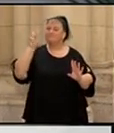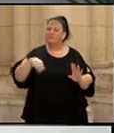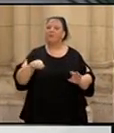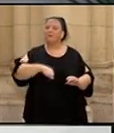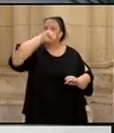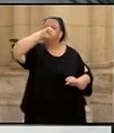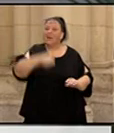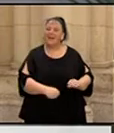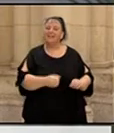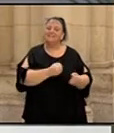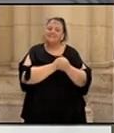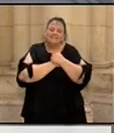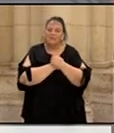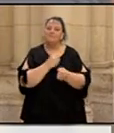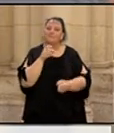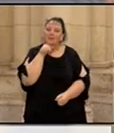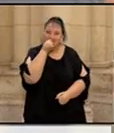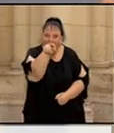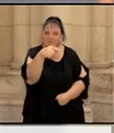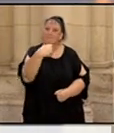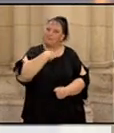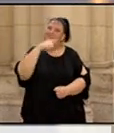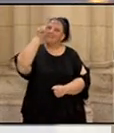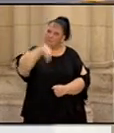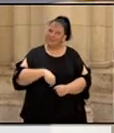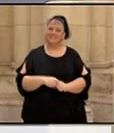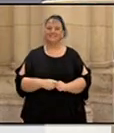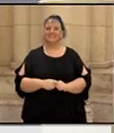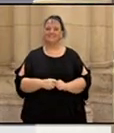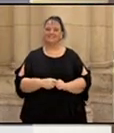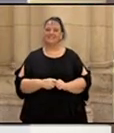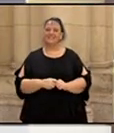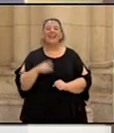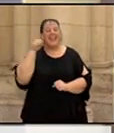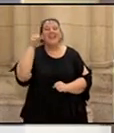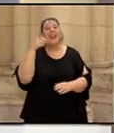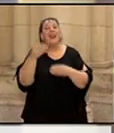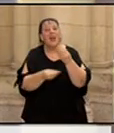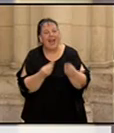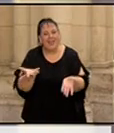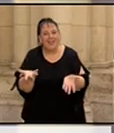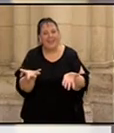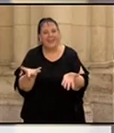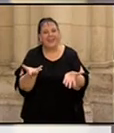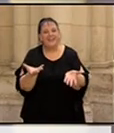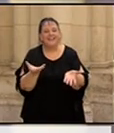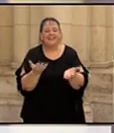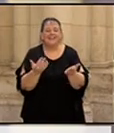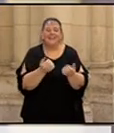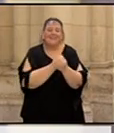pasión por ti y por mí. Y lo hace además con su